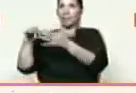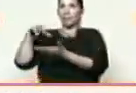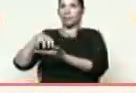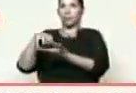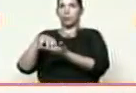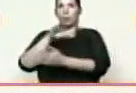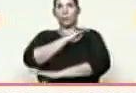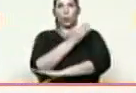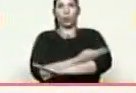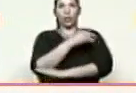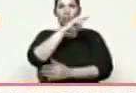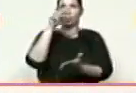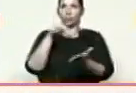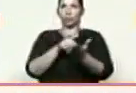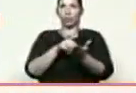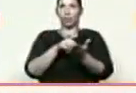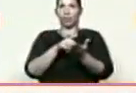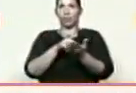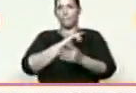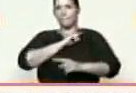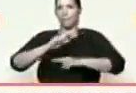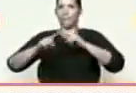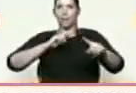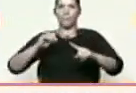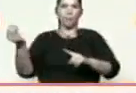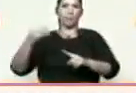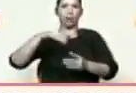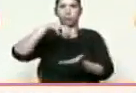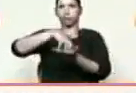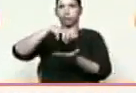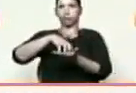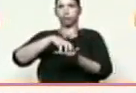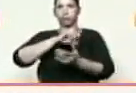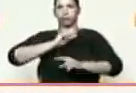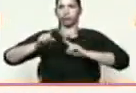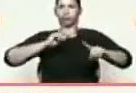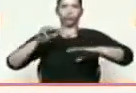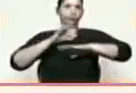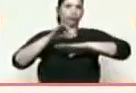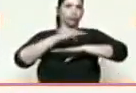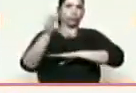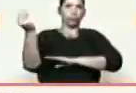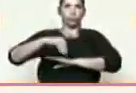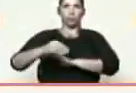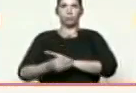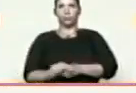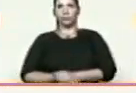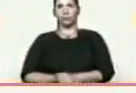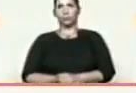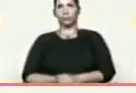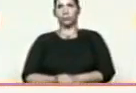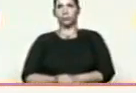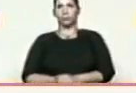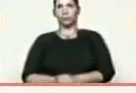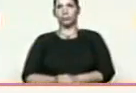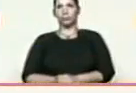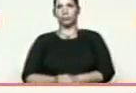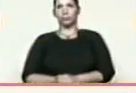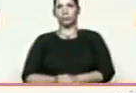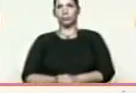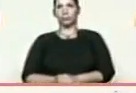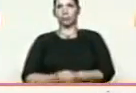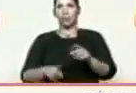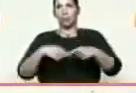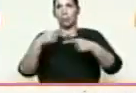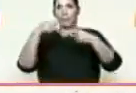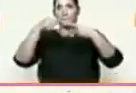nacional manda más que el poder estatal, el estatal manda más que el municipal, está abajo. Y debajo, abajo, abajo, en